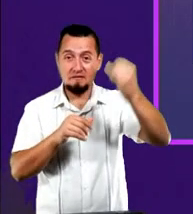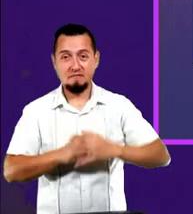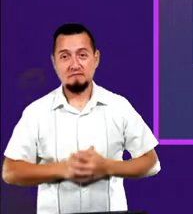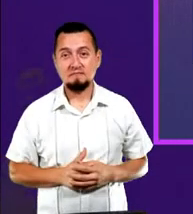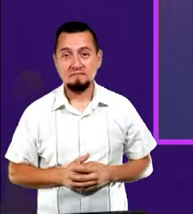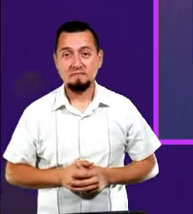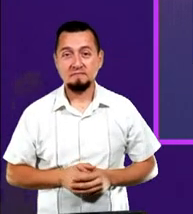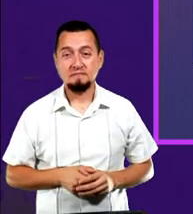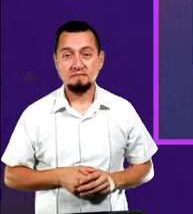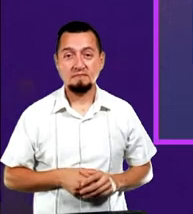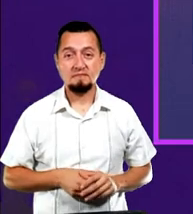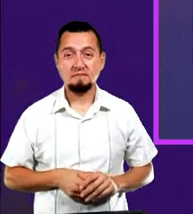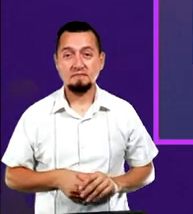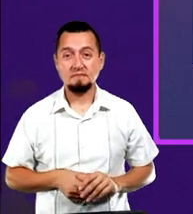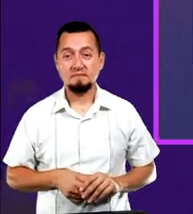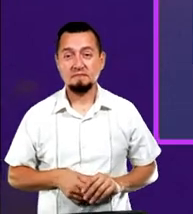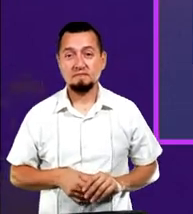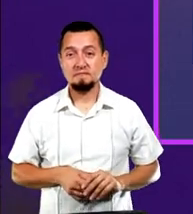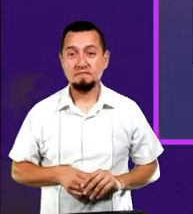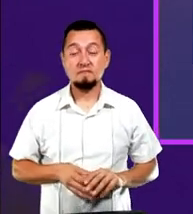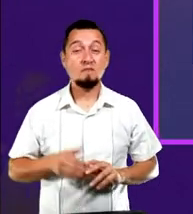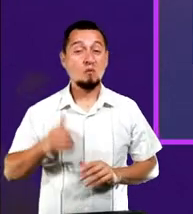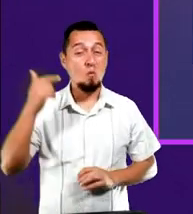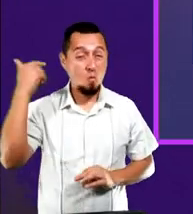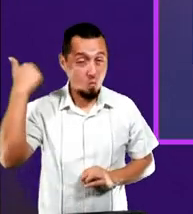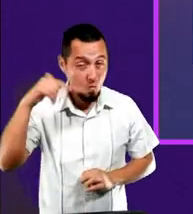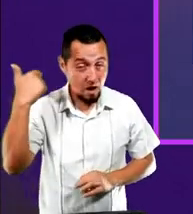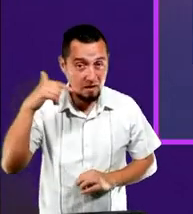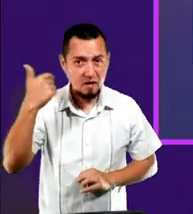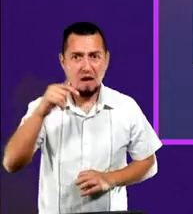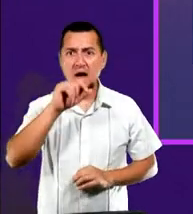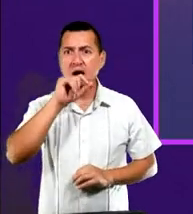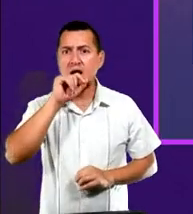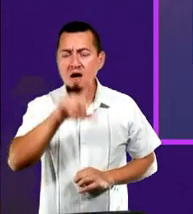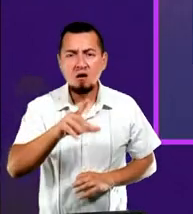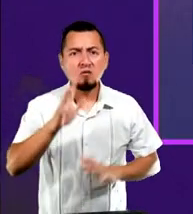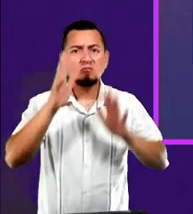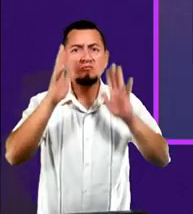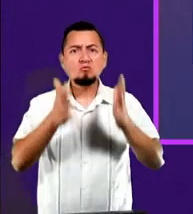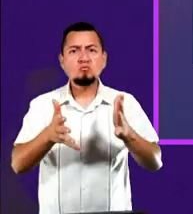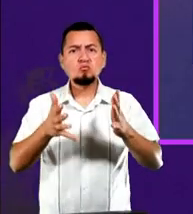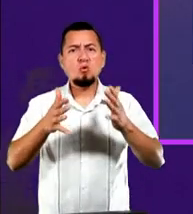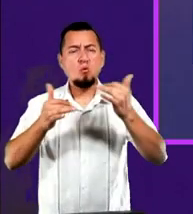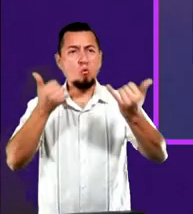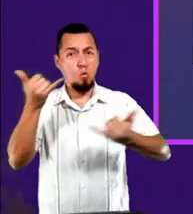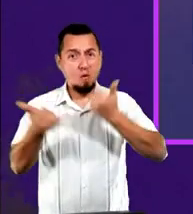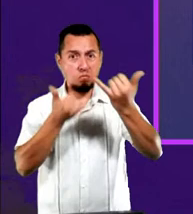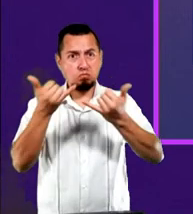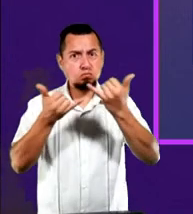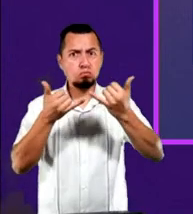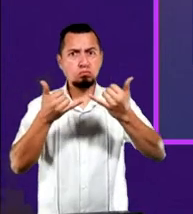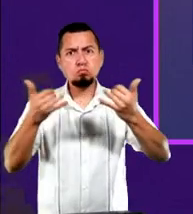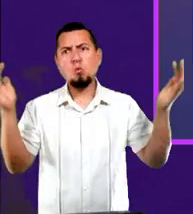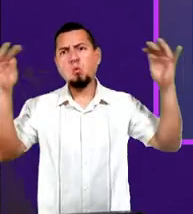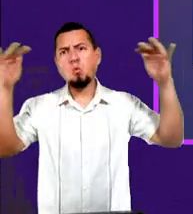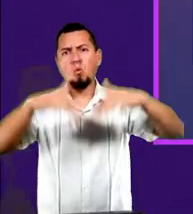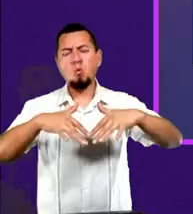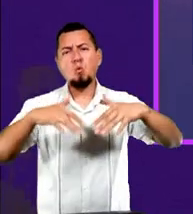Guadalajara, Jalisco, hemos sido sedes de espacios y certámenes